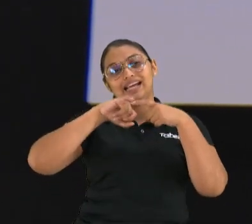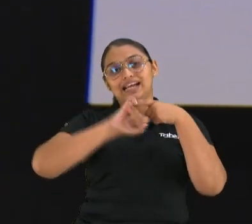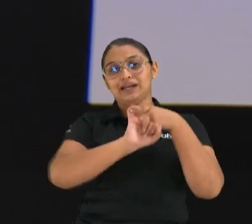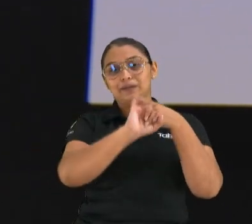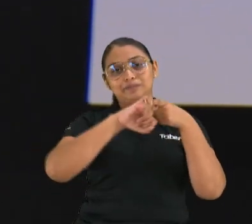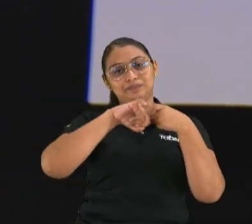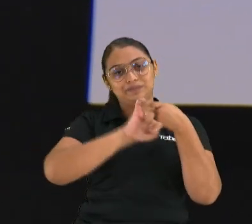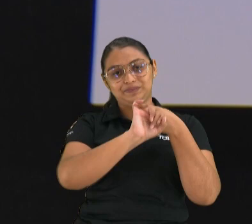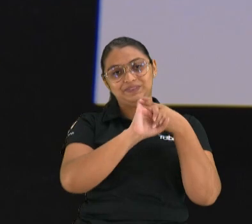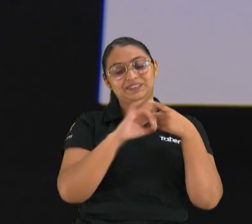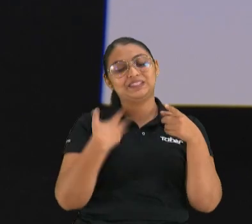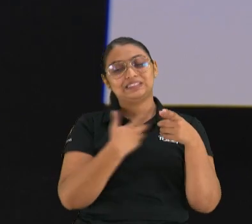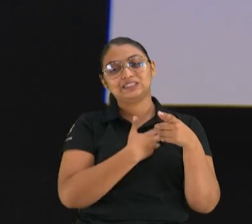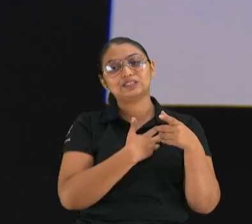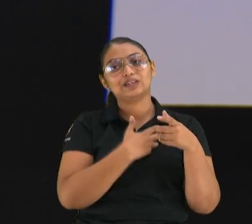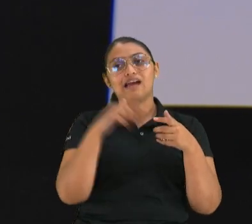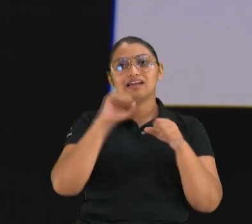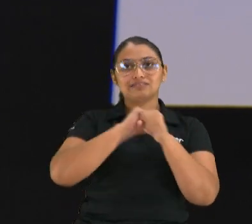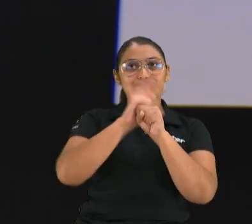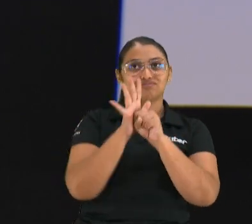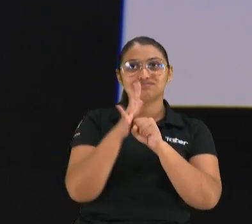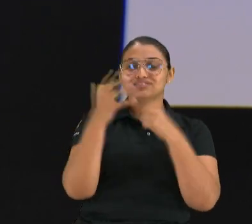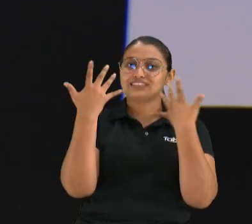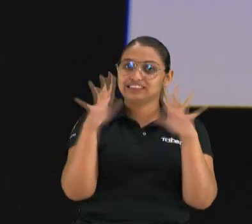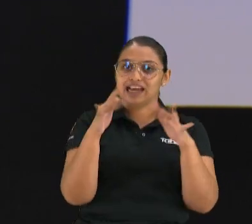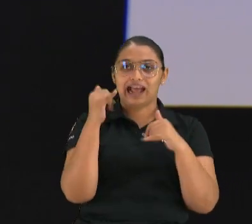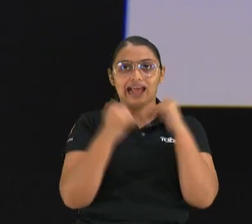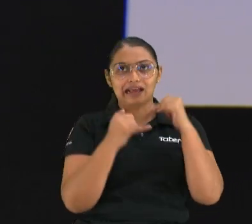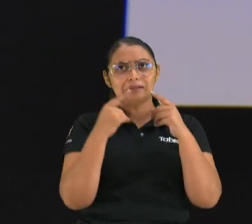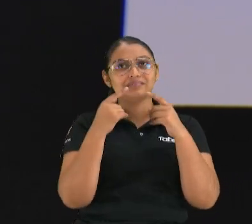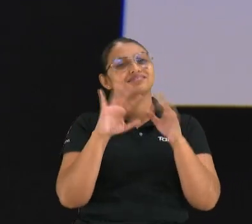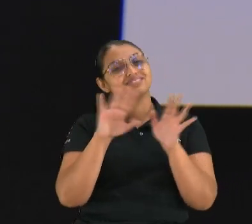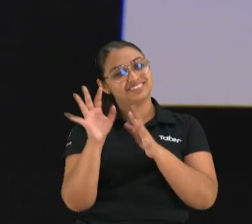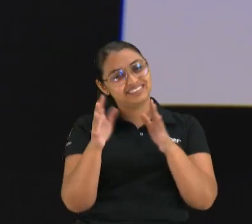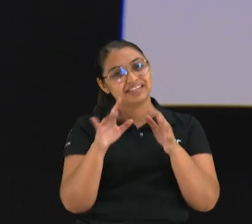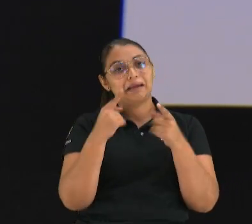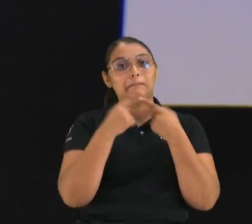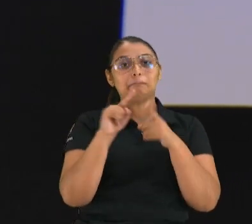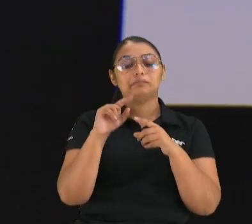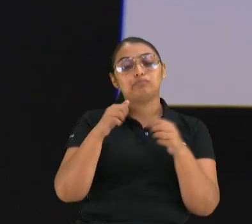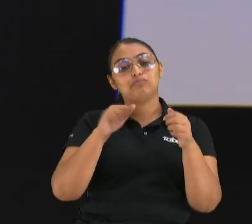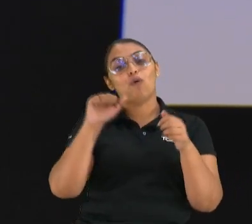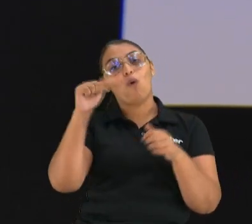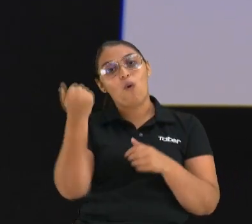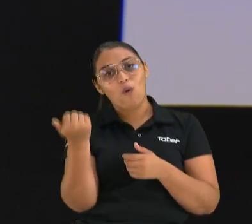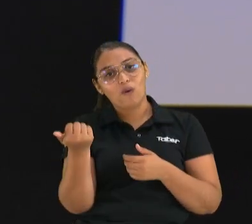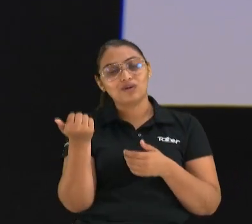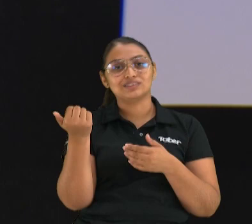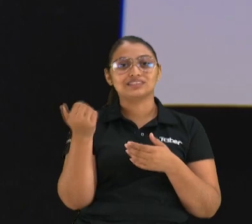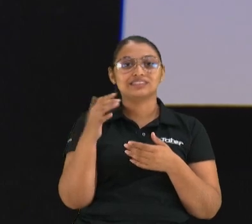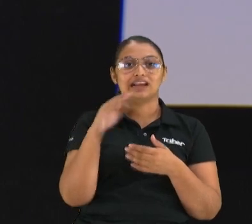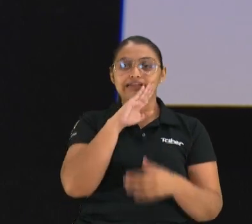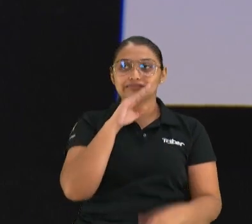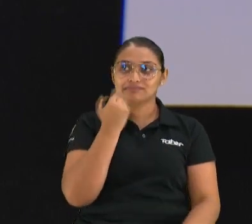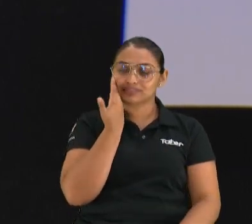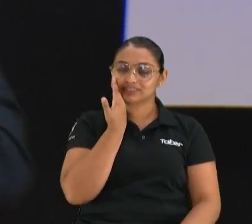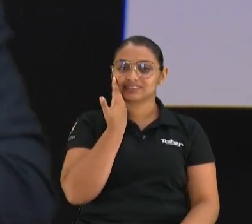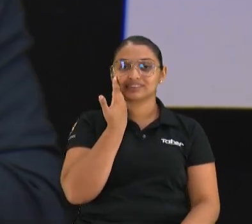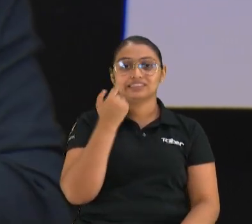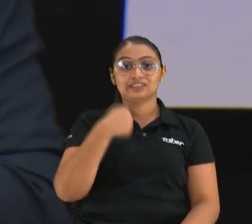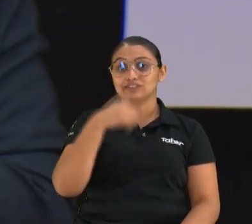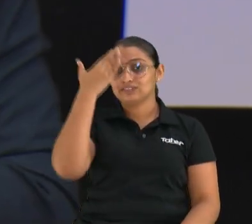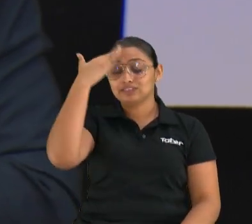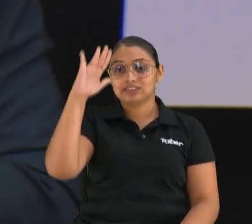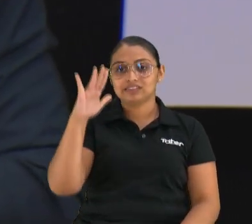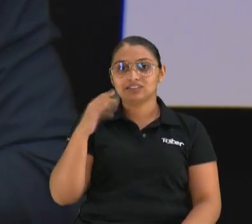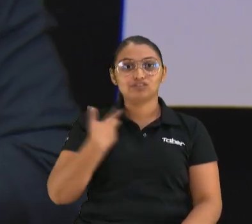ya nos cayó la segunda qué terrible Carlitos Qué vamos a hacer hay que comer más conchas yo no sé qué vamos a hacer porque hoy no se va a poder